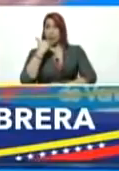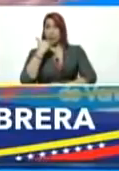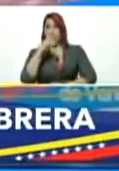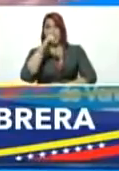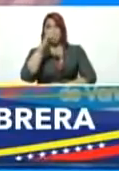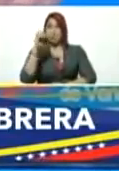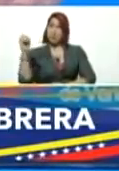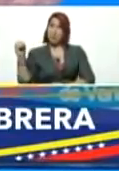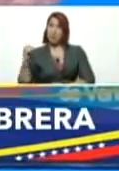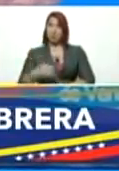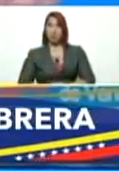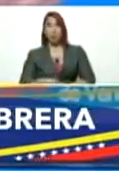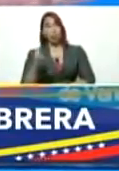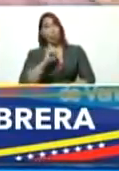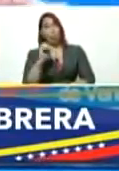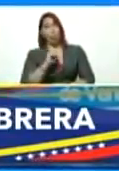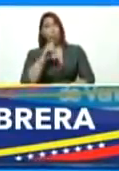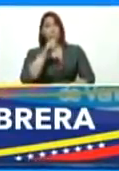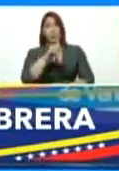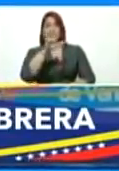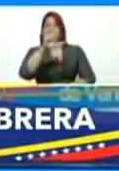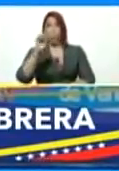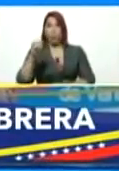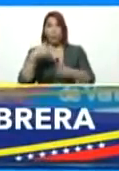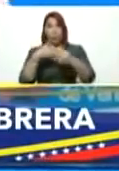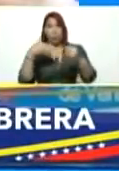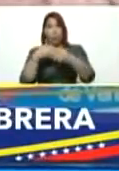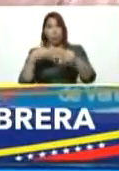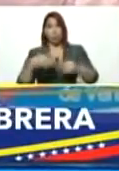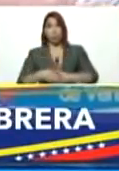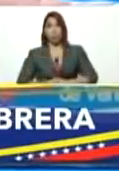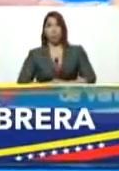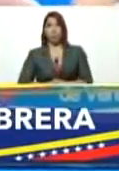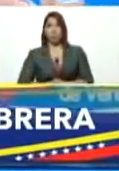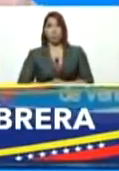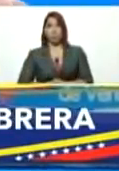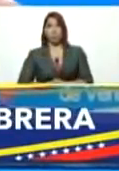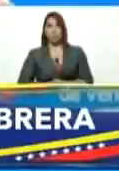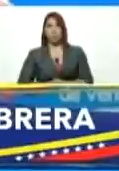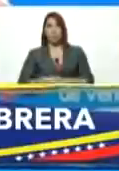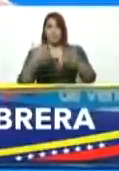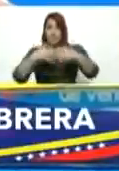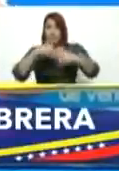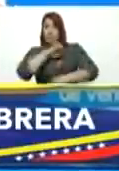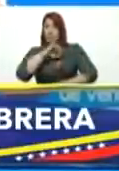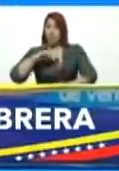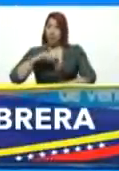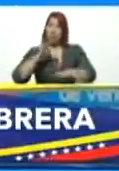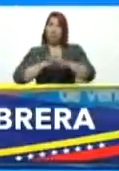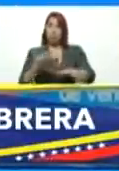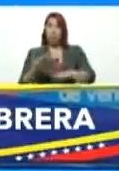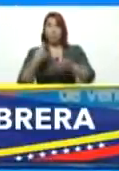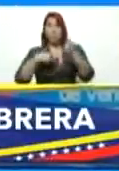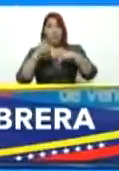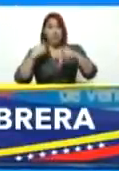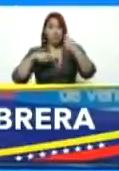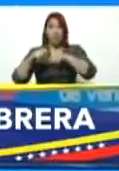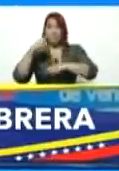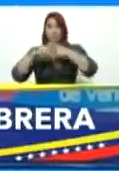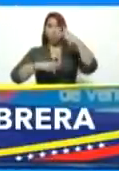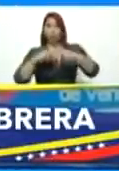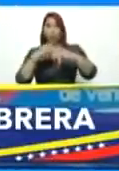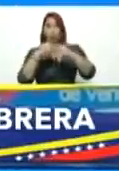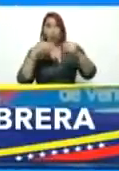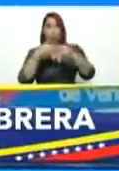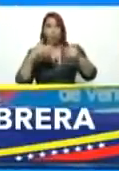100 150 en el sector privado porque ellos venden sus productos en dólares